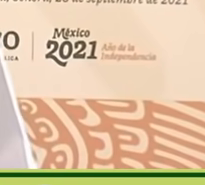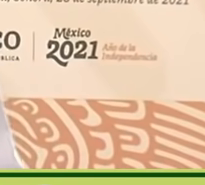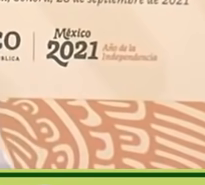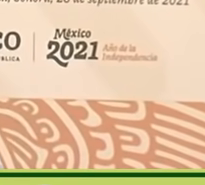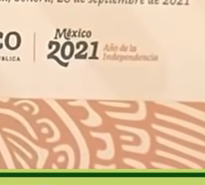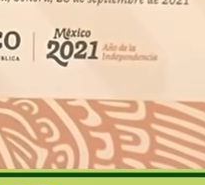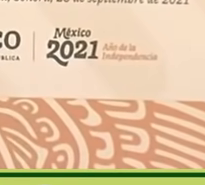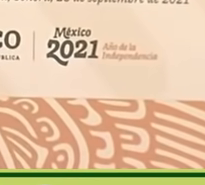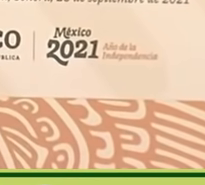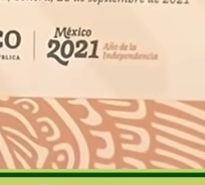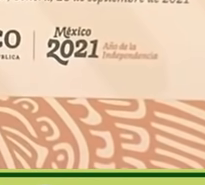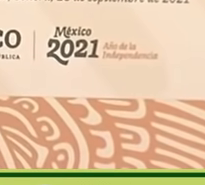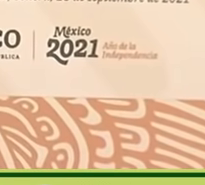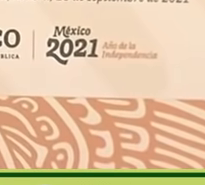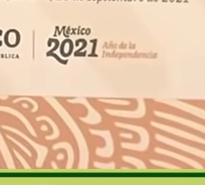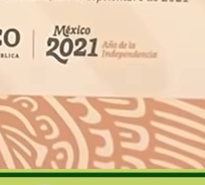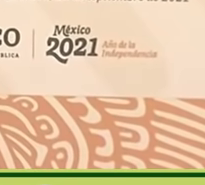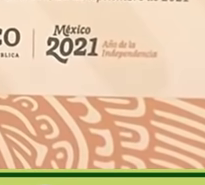Amigas, amigos,